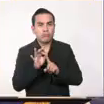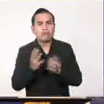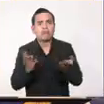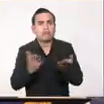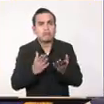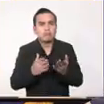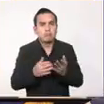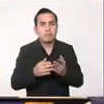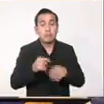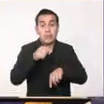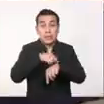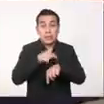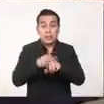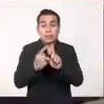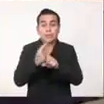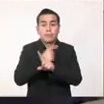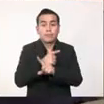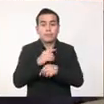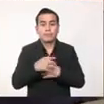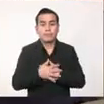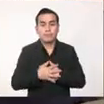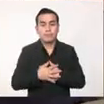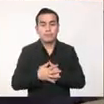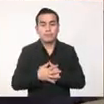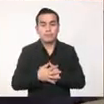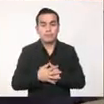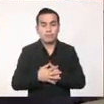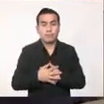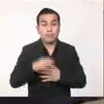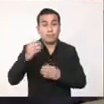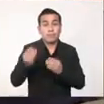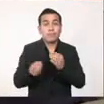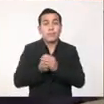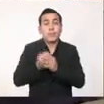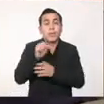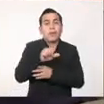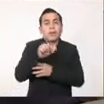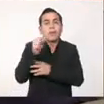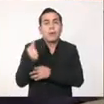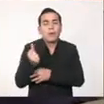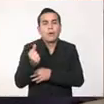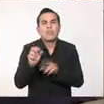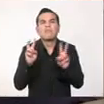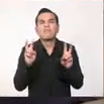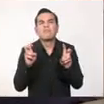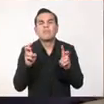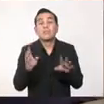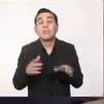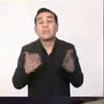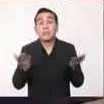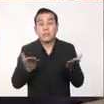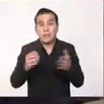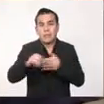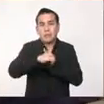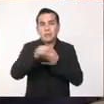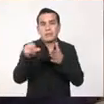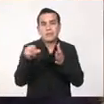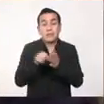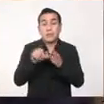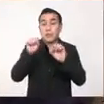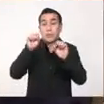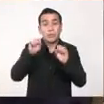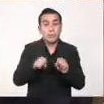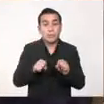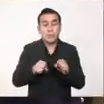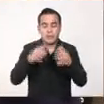momento de la sustitución. Y añado, es otro caso donde la Asamblea no